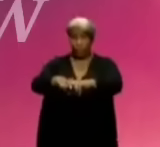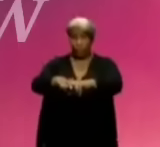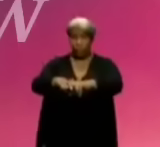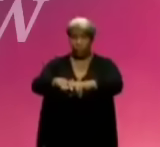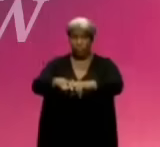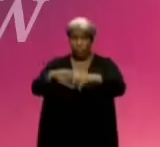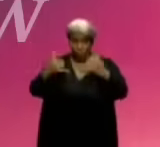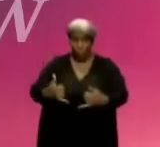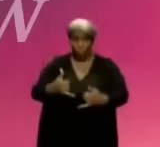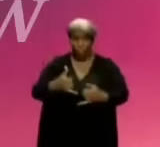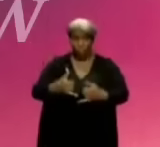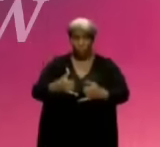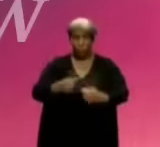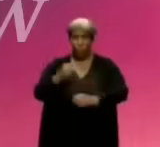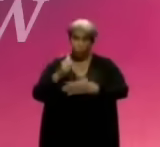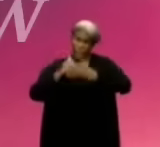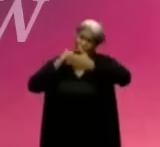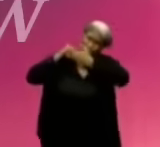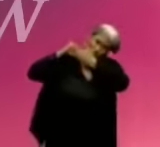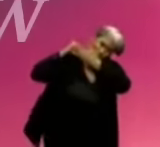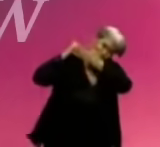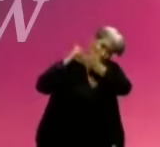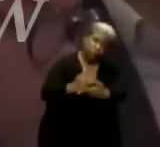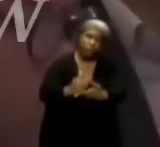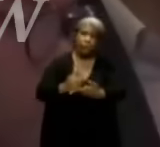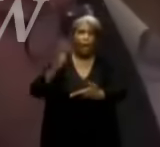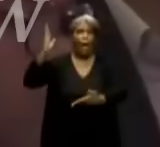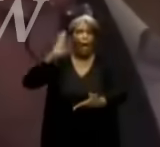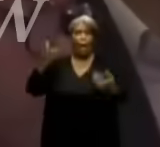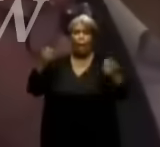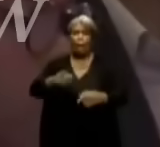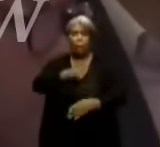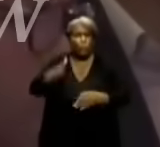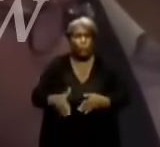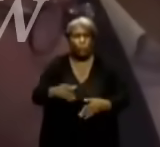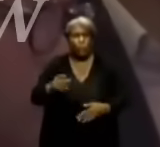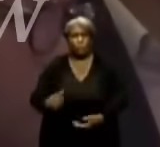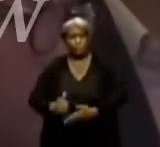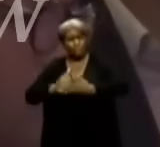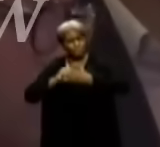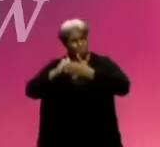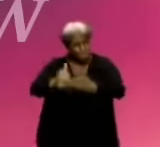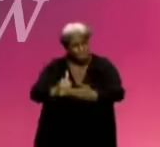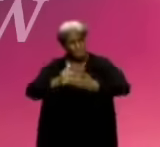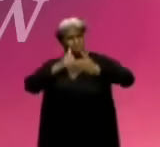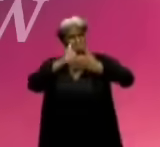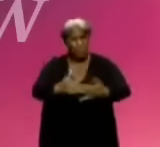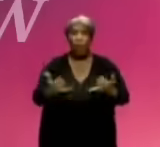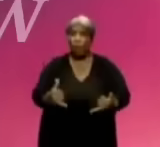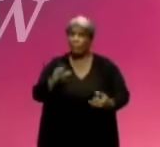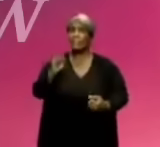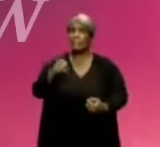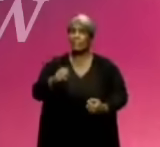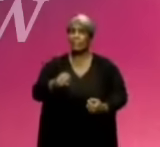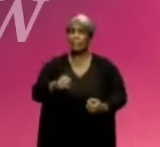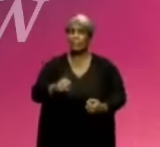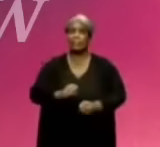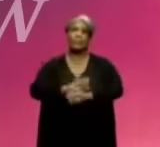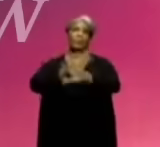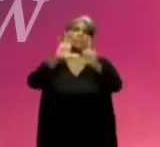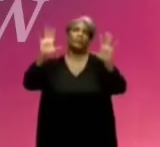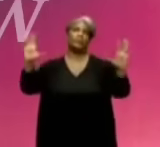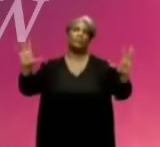sin precedente a todas las personas que sufrieron por la tormenta. Claro, tú recuperar una vida, eso